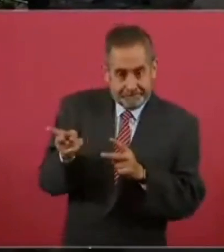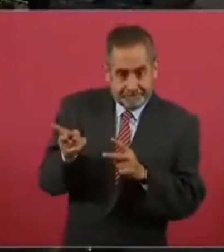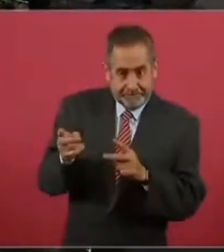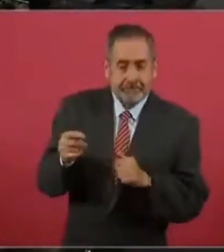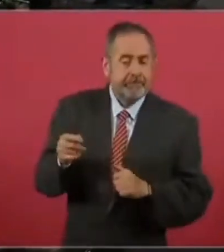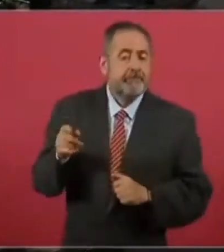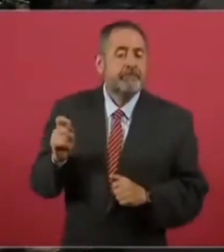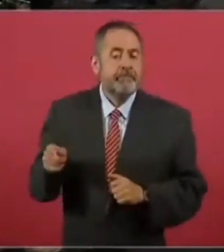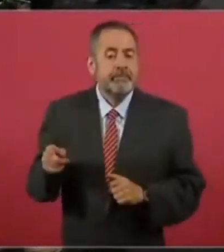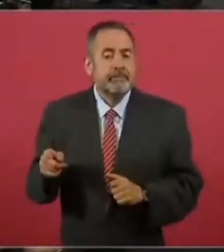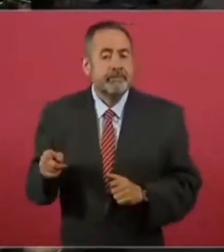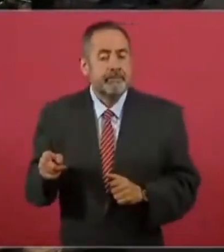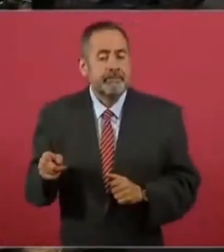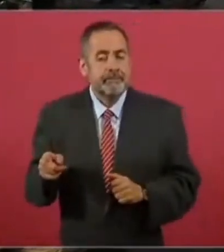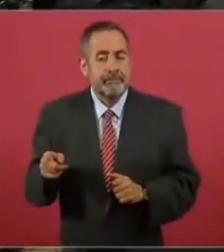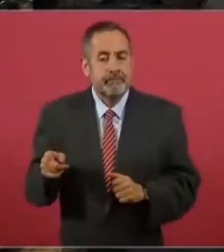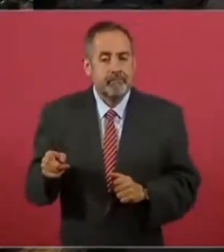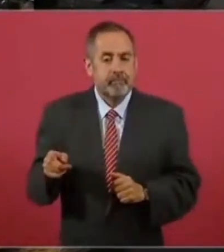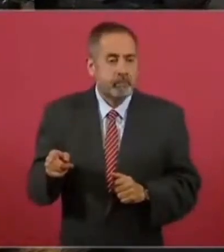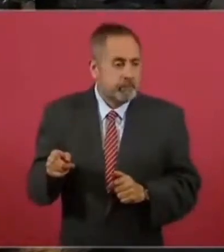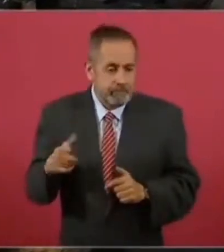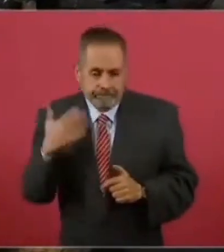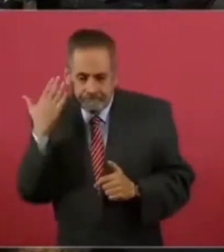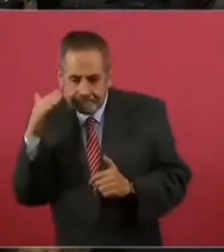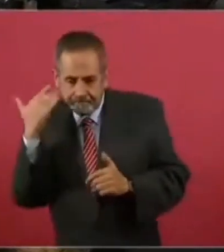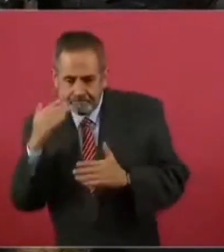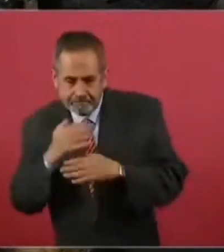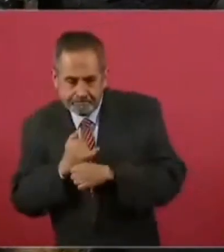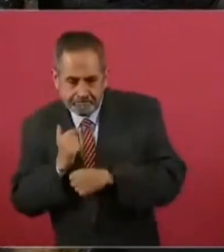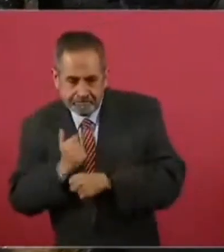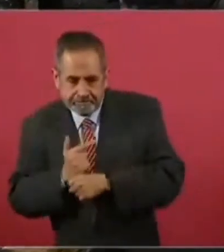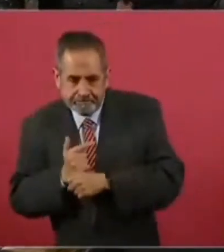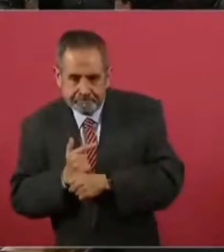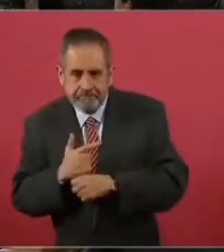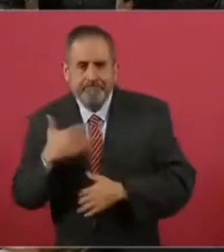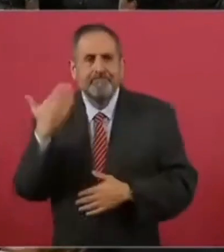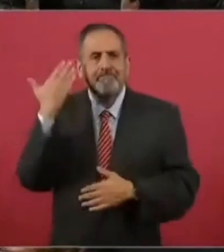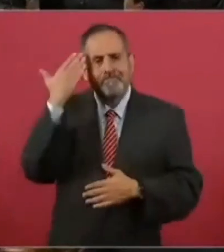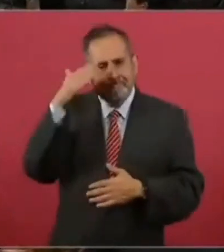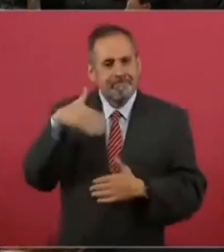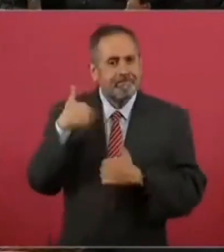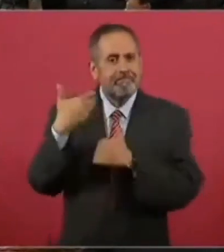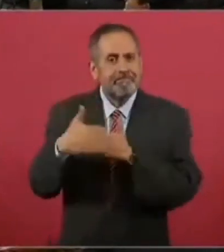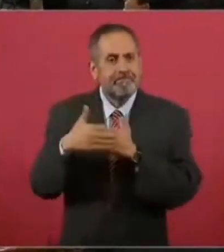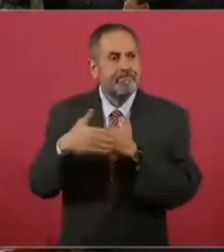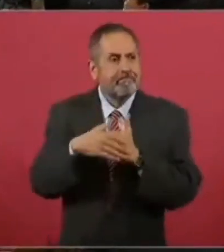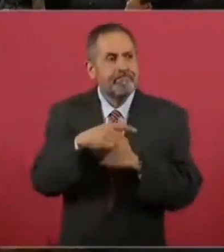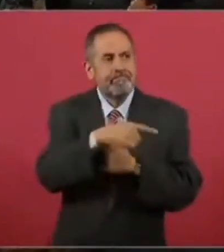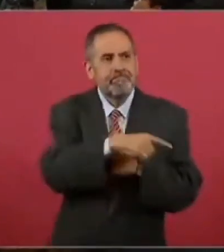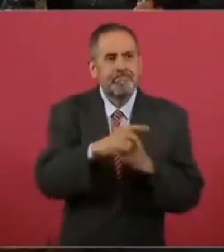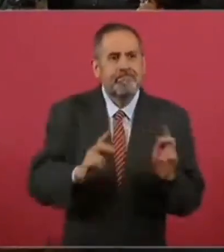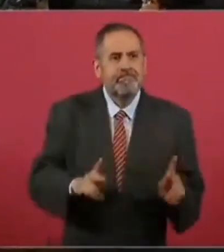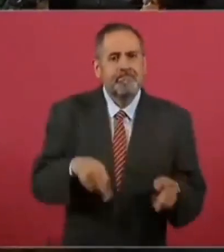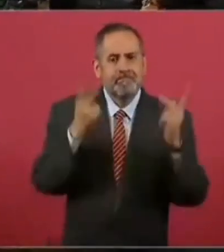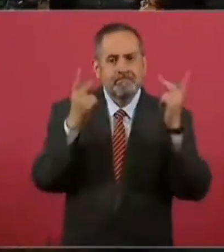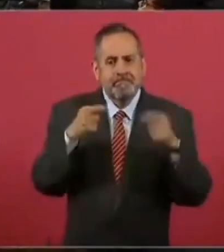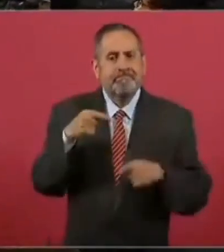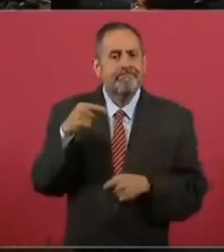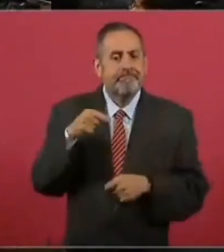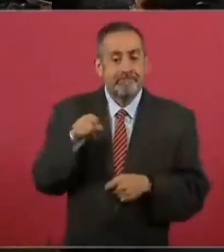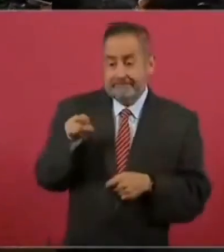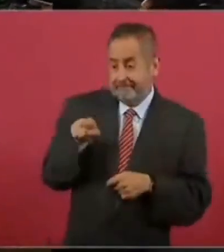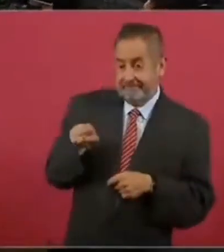que tenían información privilegiada, sabían que se iba a llevar a cabo la compra de estas